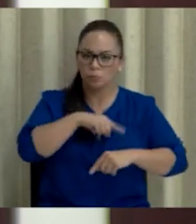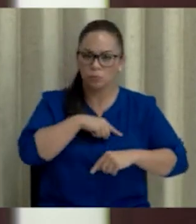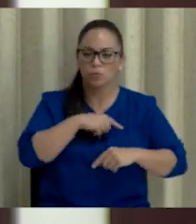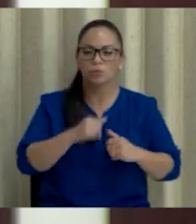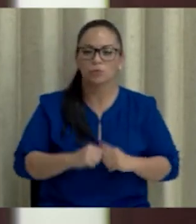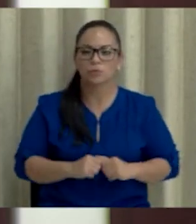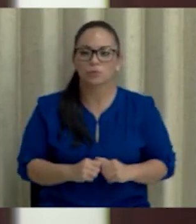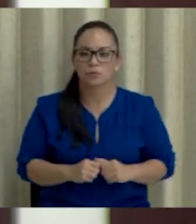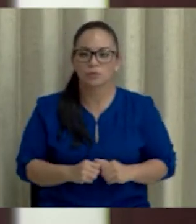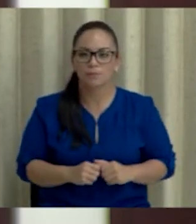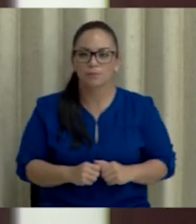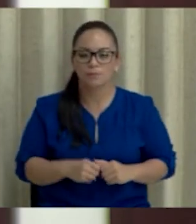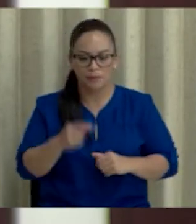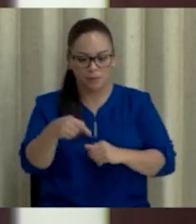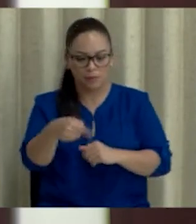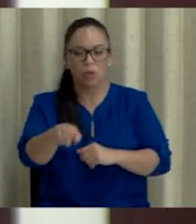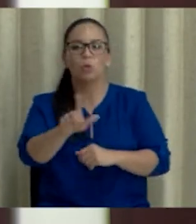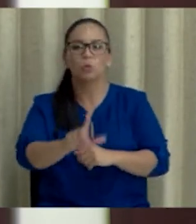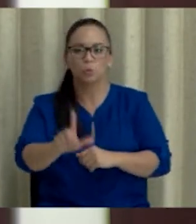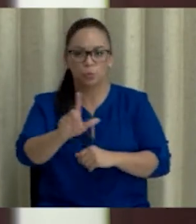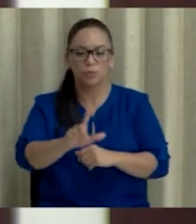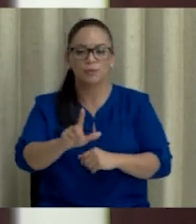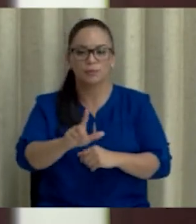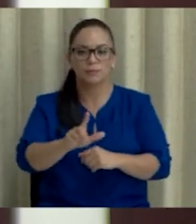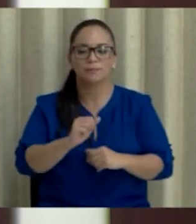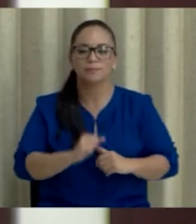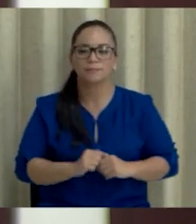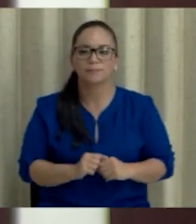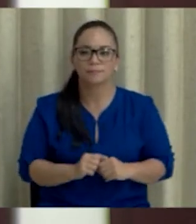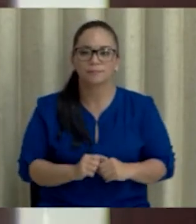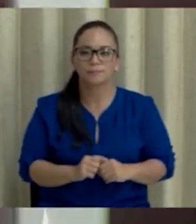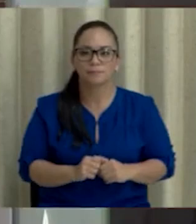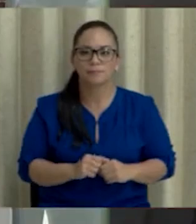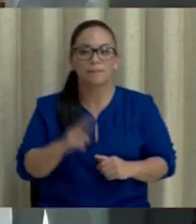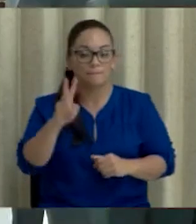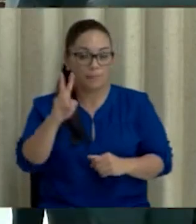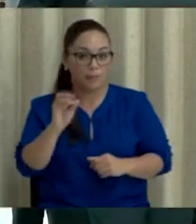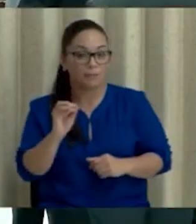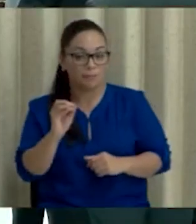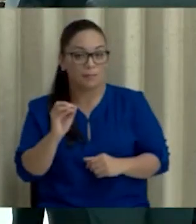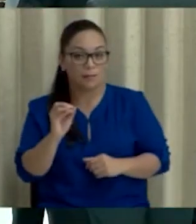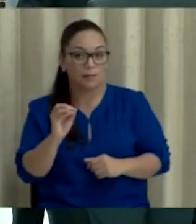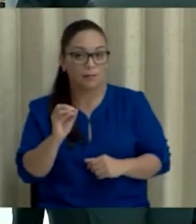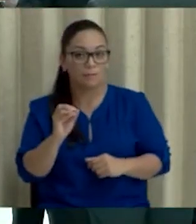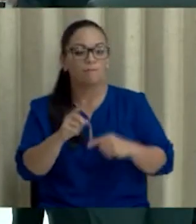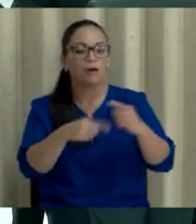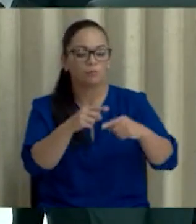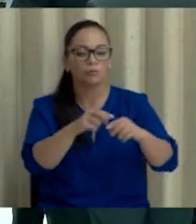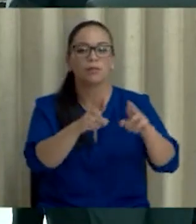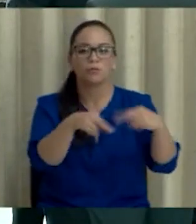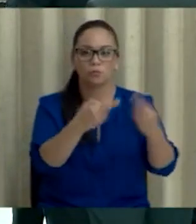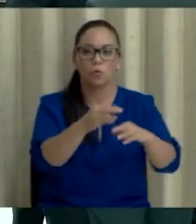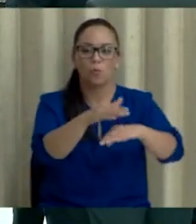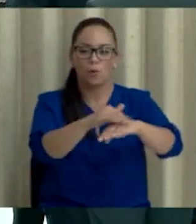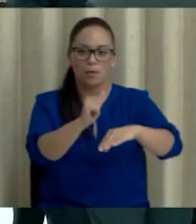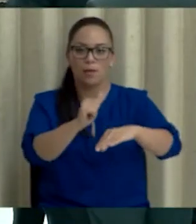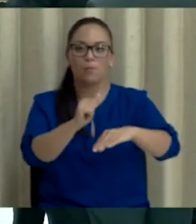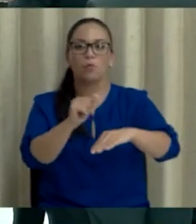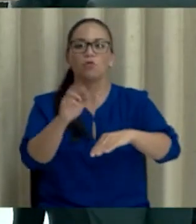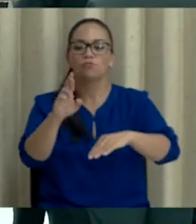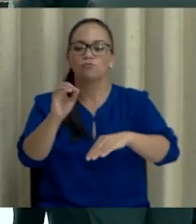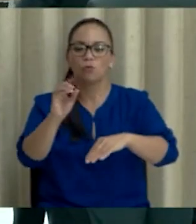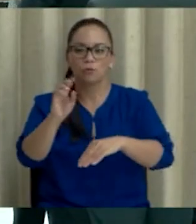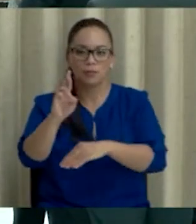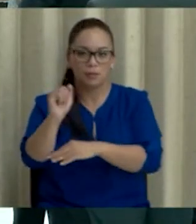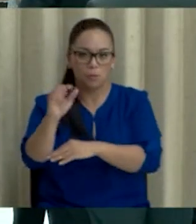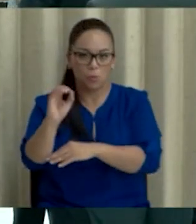día lunes 20, reunión convocada por varias.